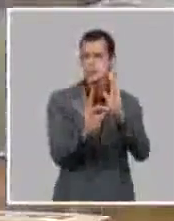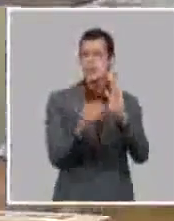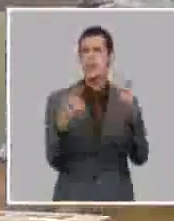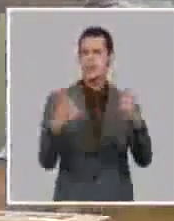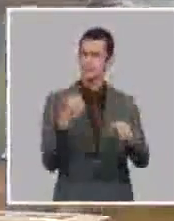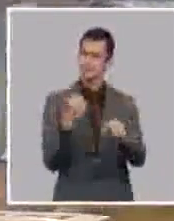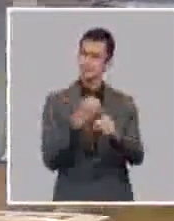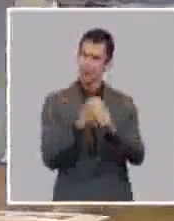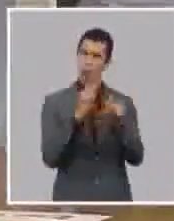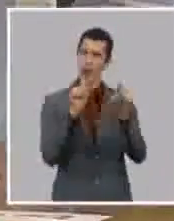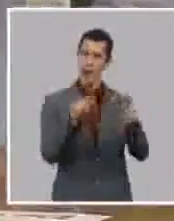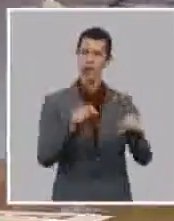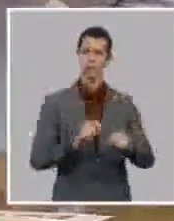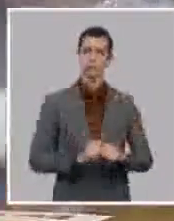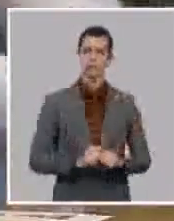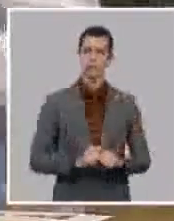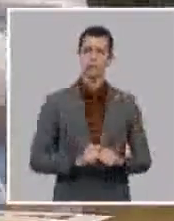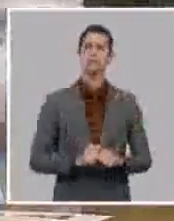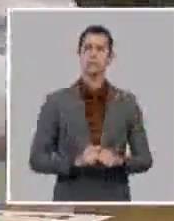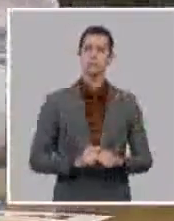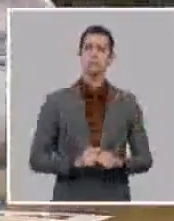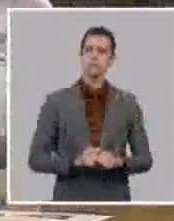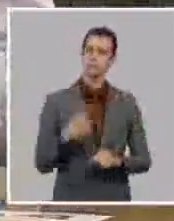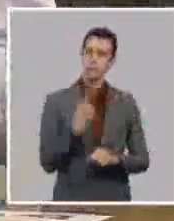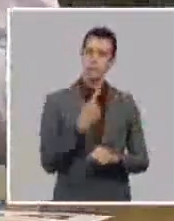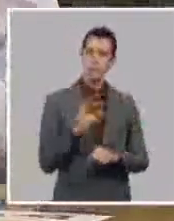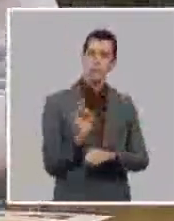consecuencias de esas fracturas, de esas cosas que tenemos